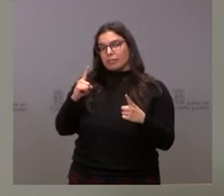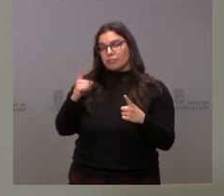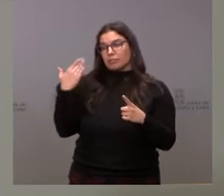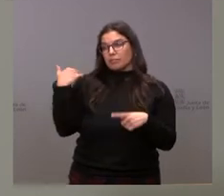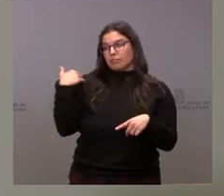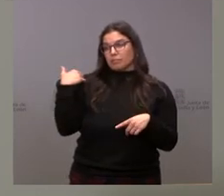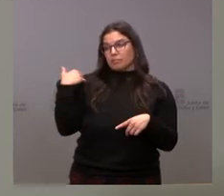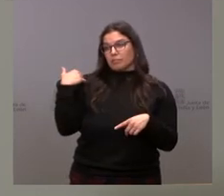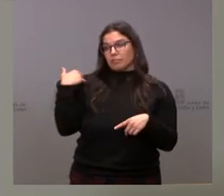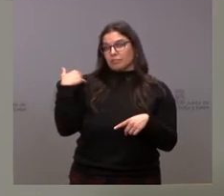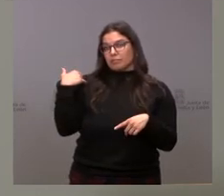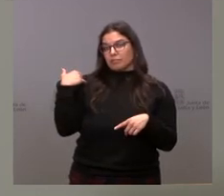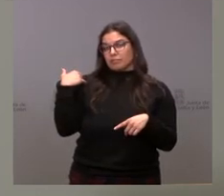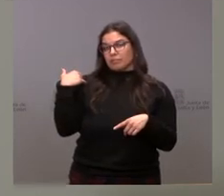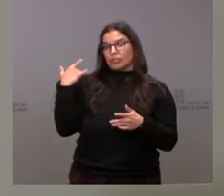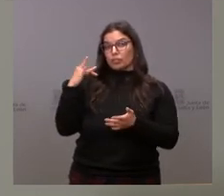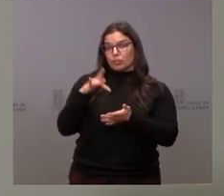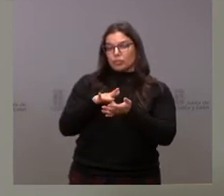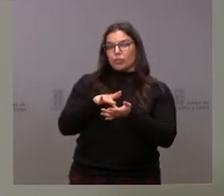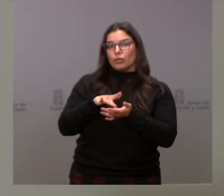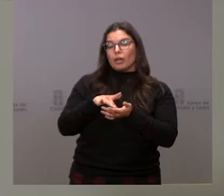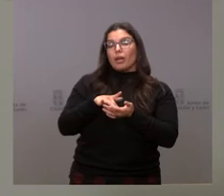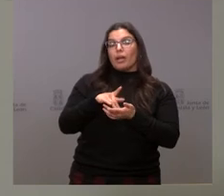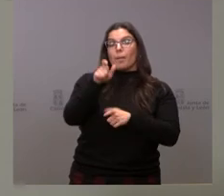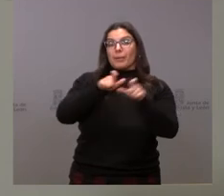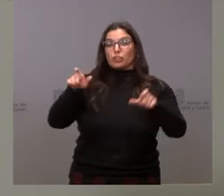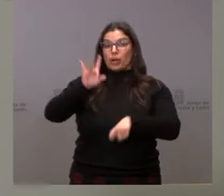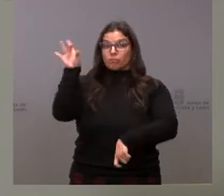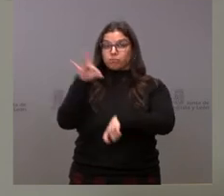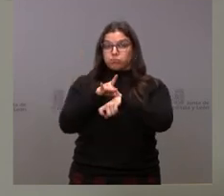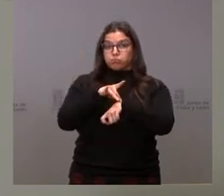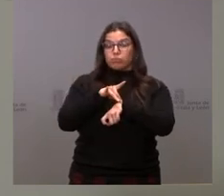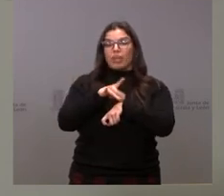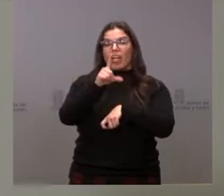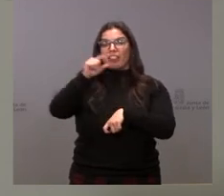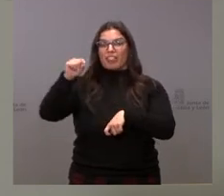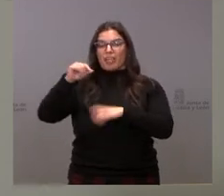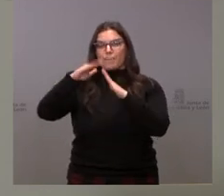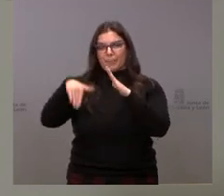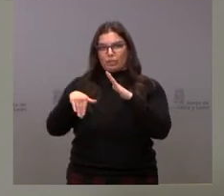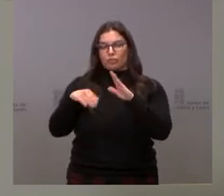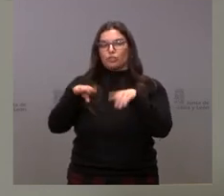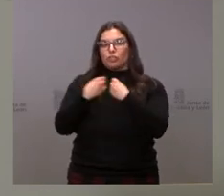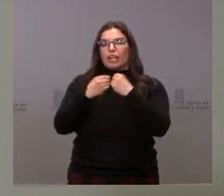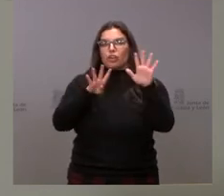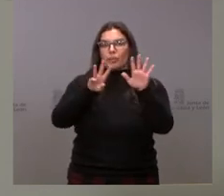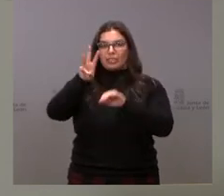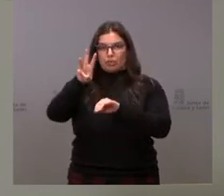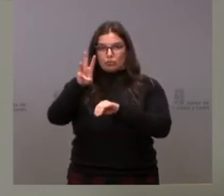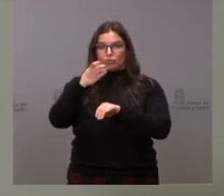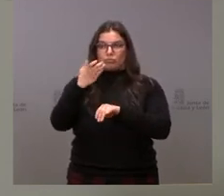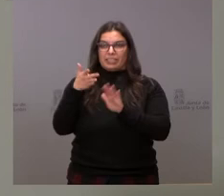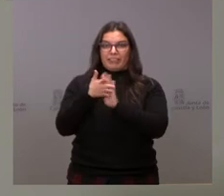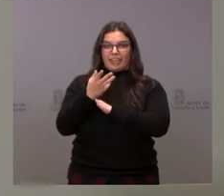los momentos álgidos tenemos menos de 100 pacientes en un si tenemos concretamente 98 que son 3 - de la jornada de ayer